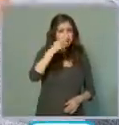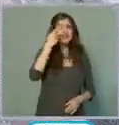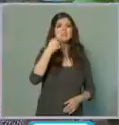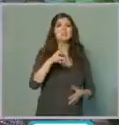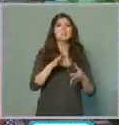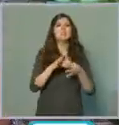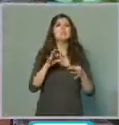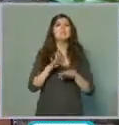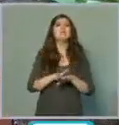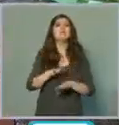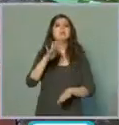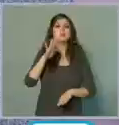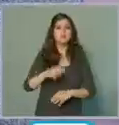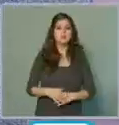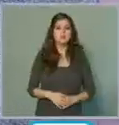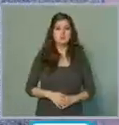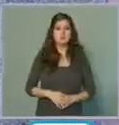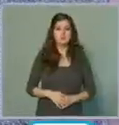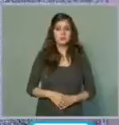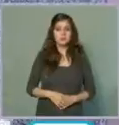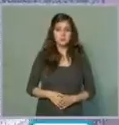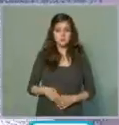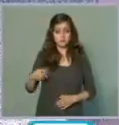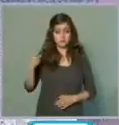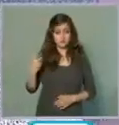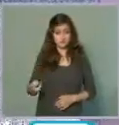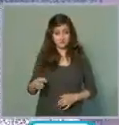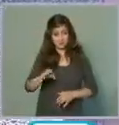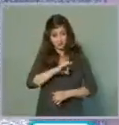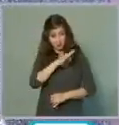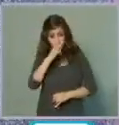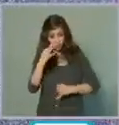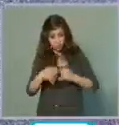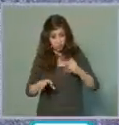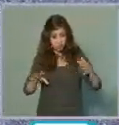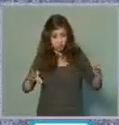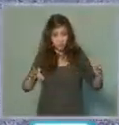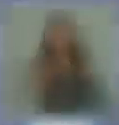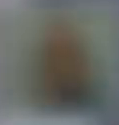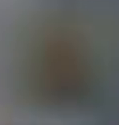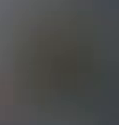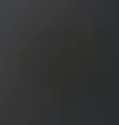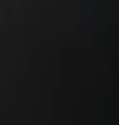el que más te...? Yo creo que este último que acabo de interpretar, que es el que le da el Ok. Orbs of Light, sí, sí. Muy bien, Como pues que- muy bueno.